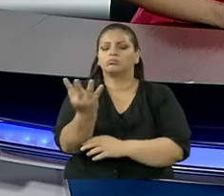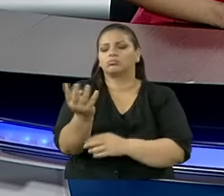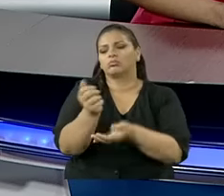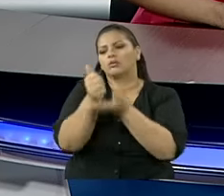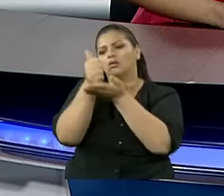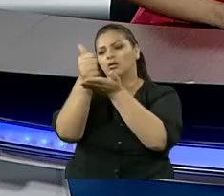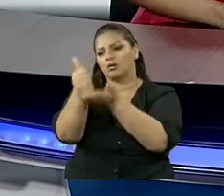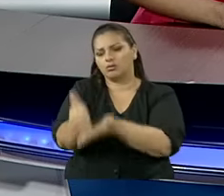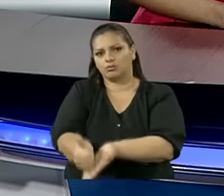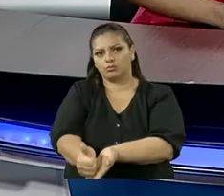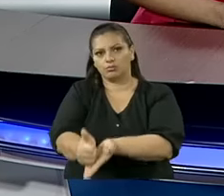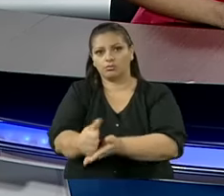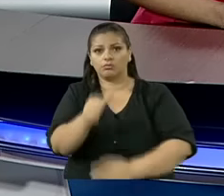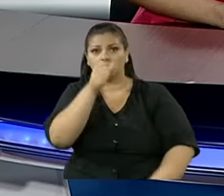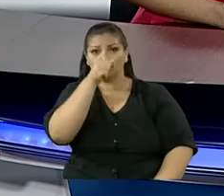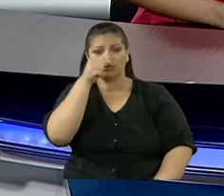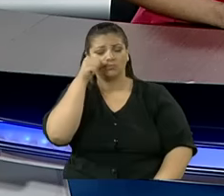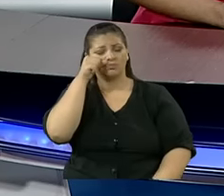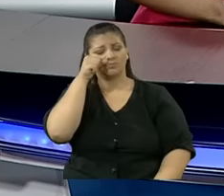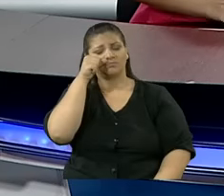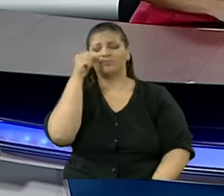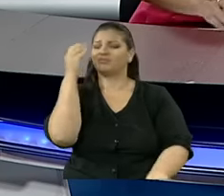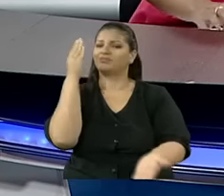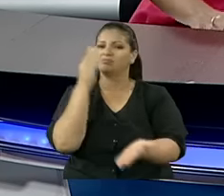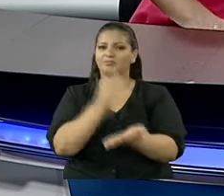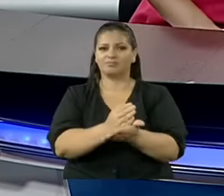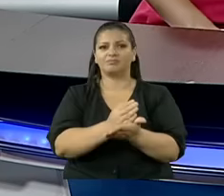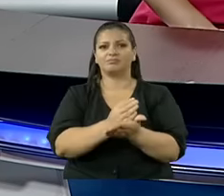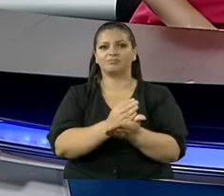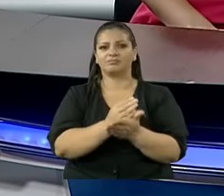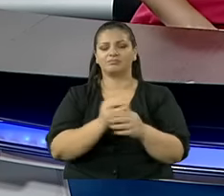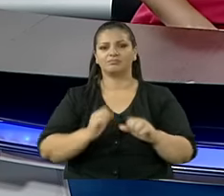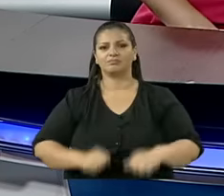recuperar una vida digna. Veamos.